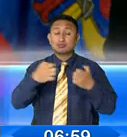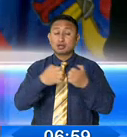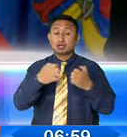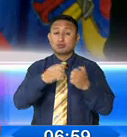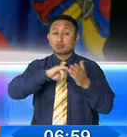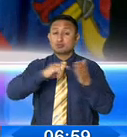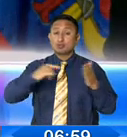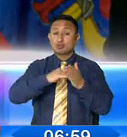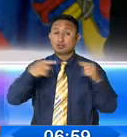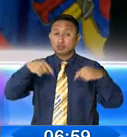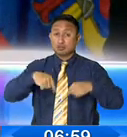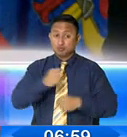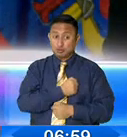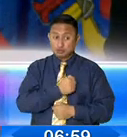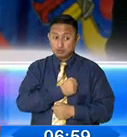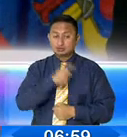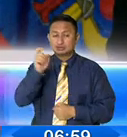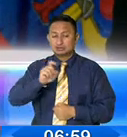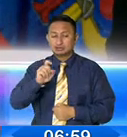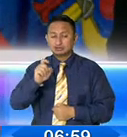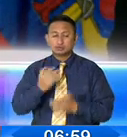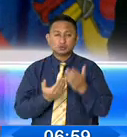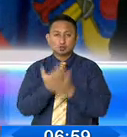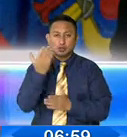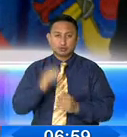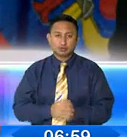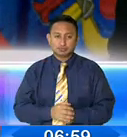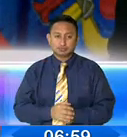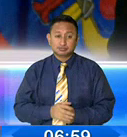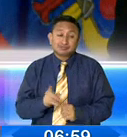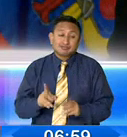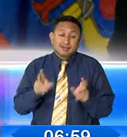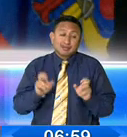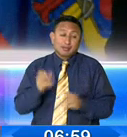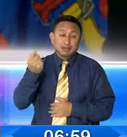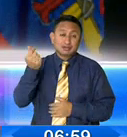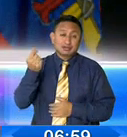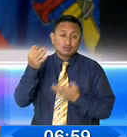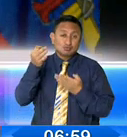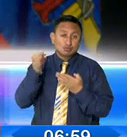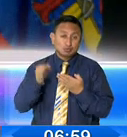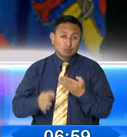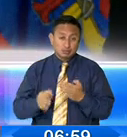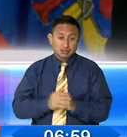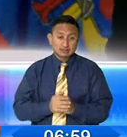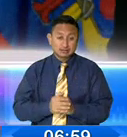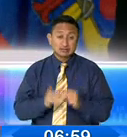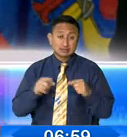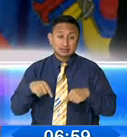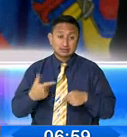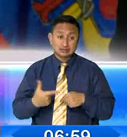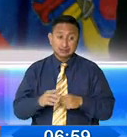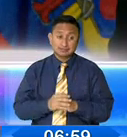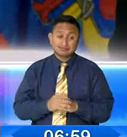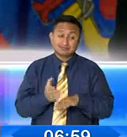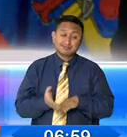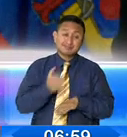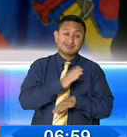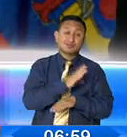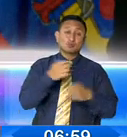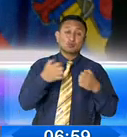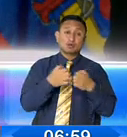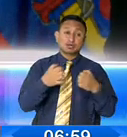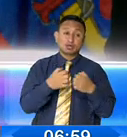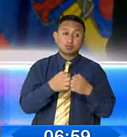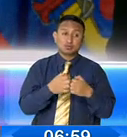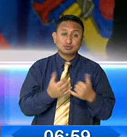informático de la institución, que por temas presupuestarios hemos tenido que trabajar con equipos que prácticamente